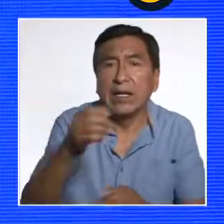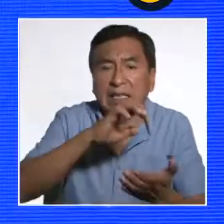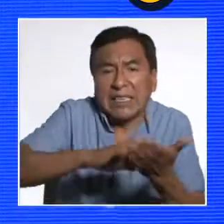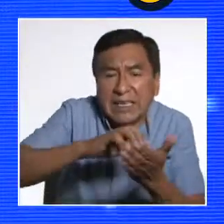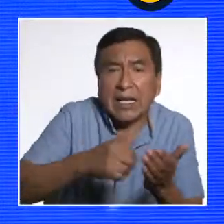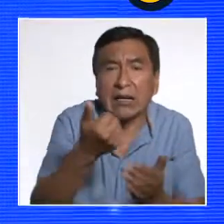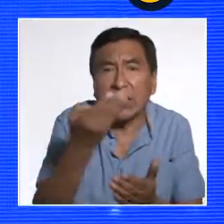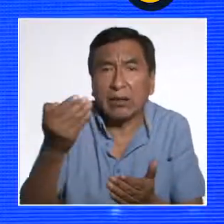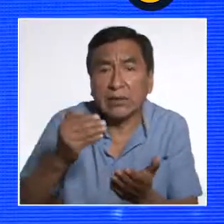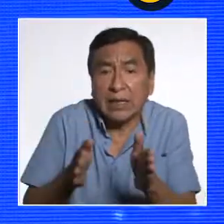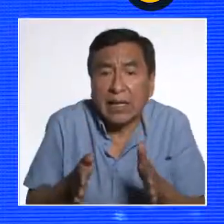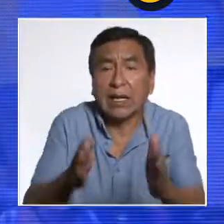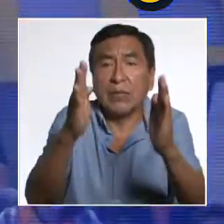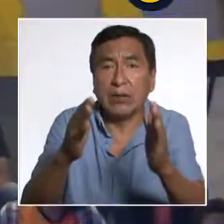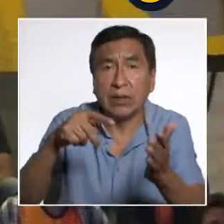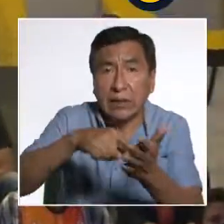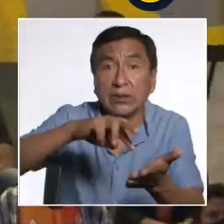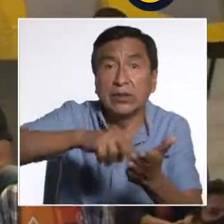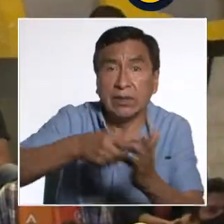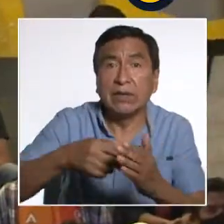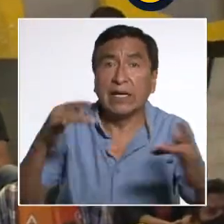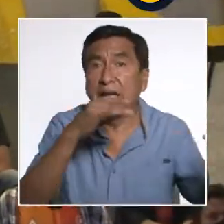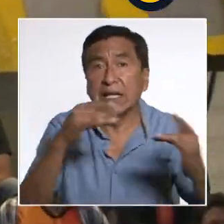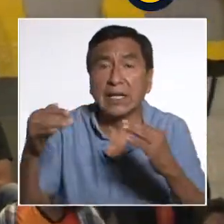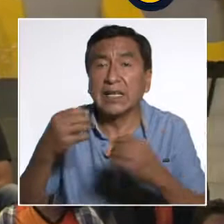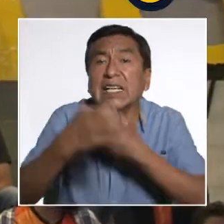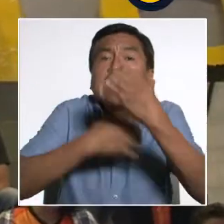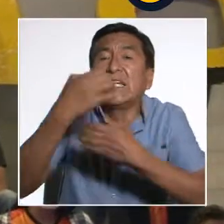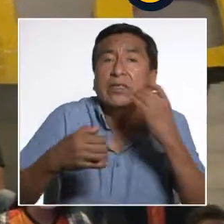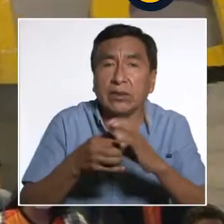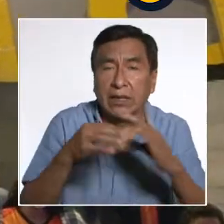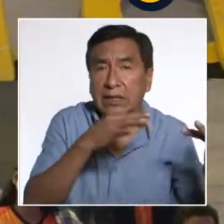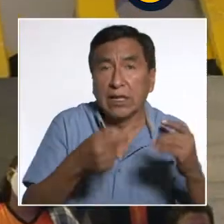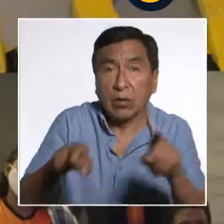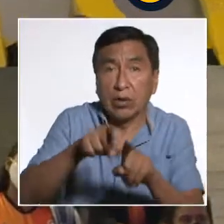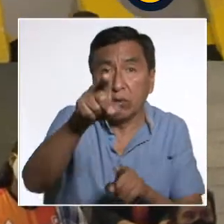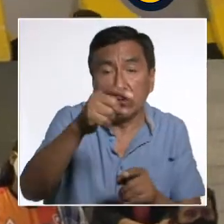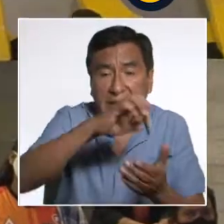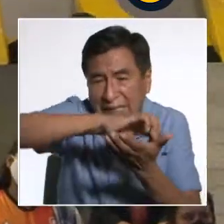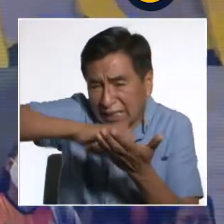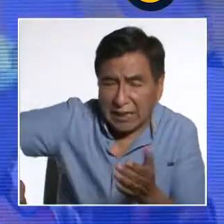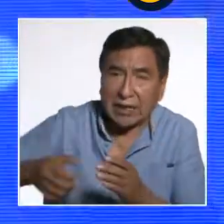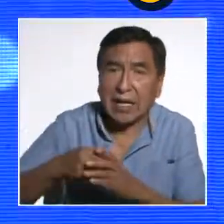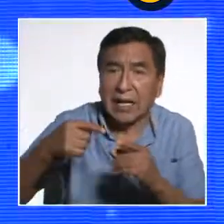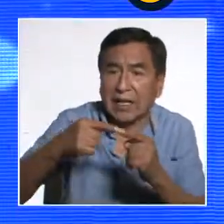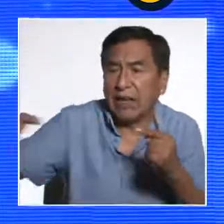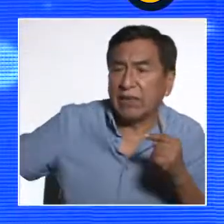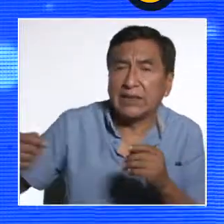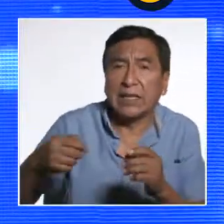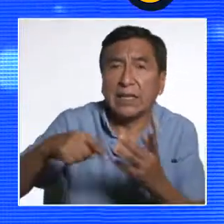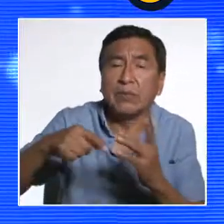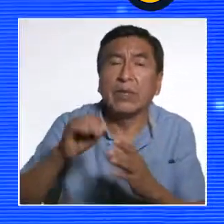del camino? Esto es lo que significa el grito de guerra. Cuando usted quita la adversidad de en medio suyo, todo lo que se